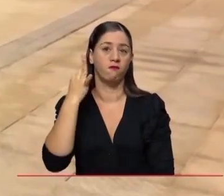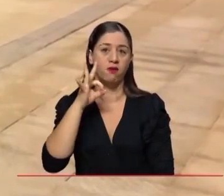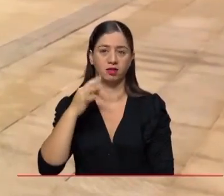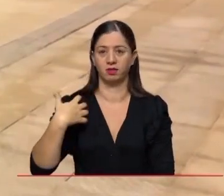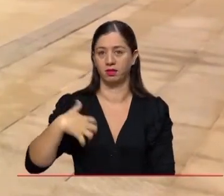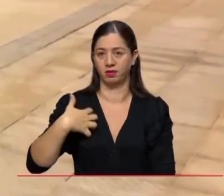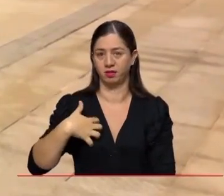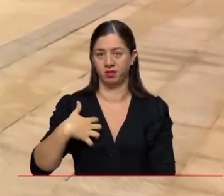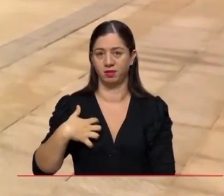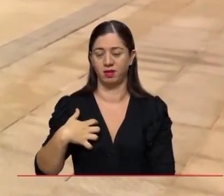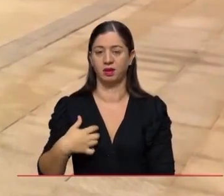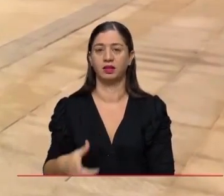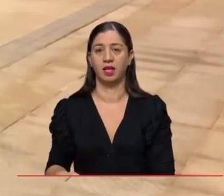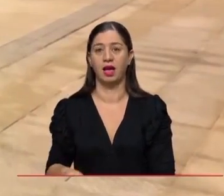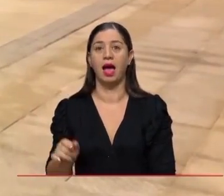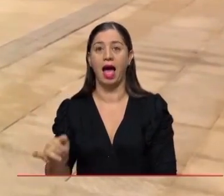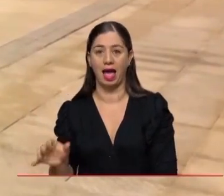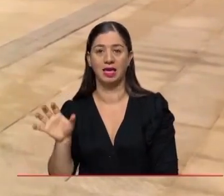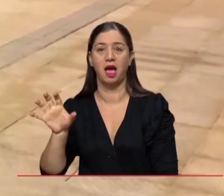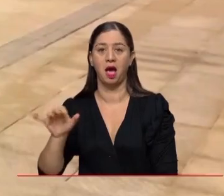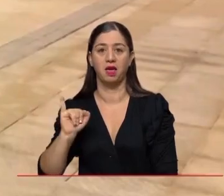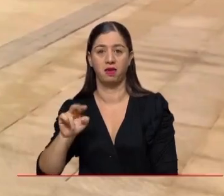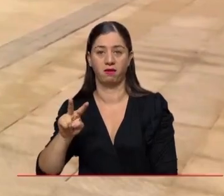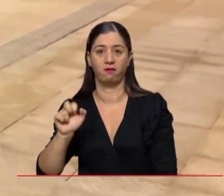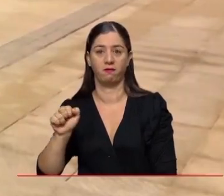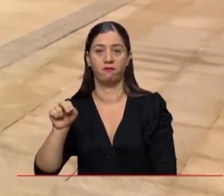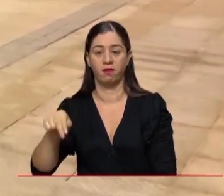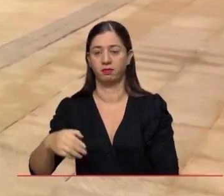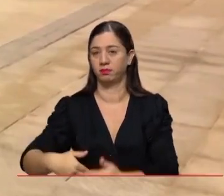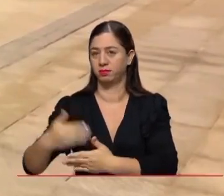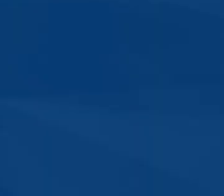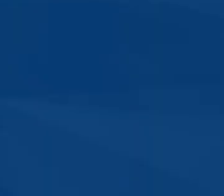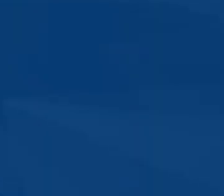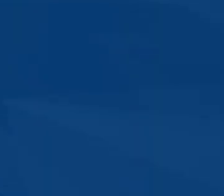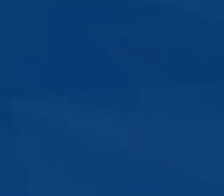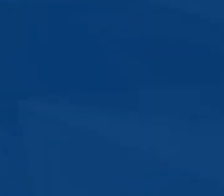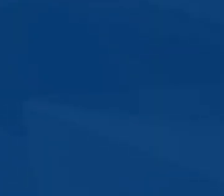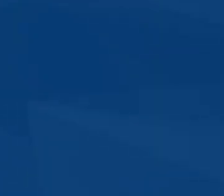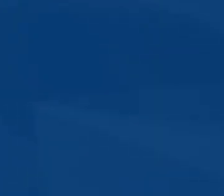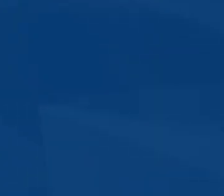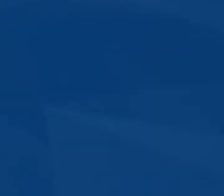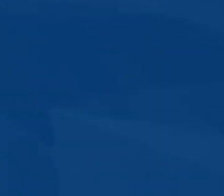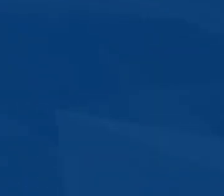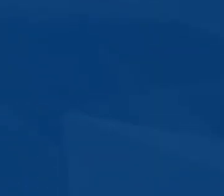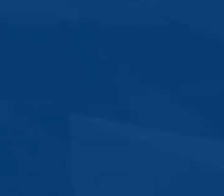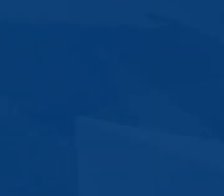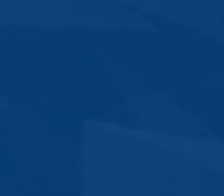Argentina, país donde Iván Ramiro Córdoba inició su exitosa carrera futbolística.